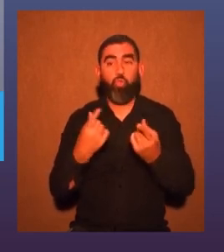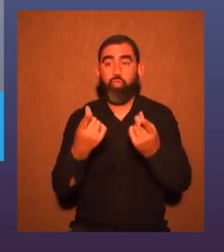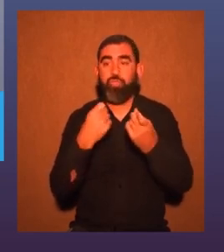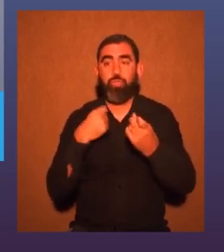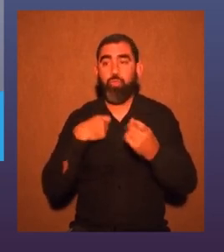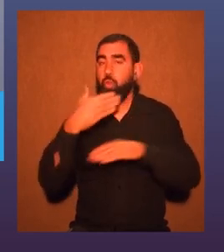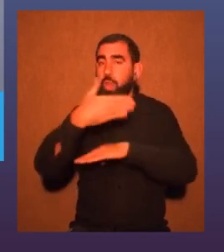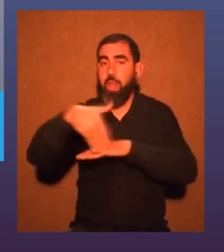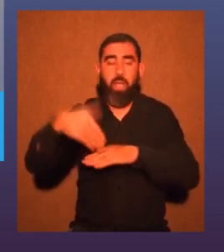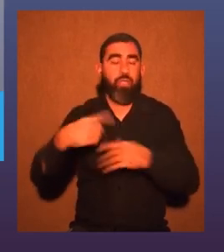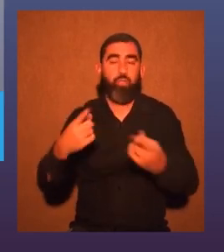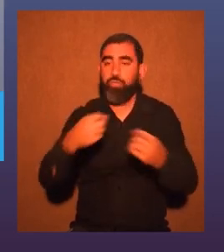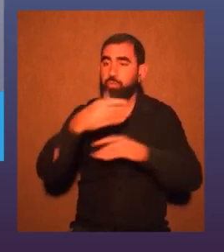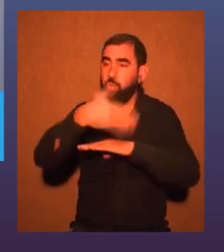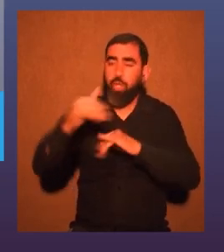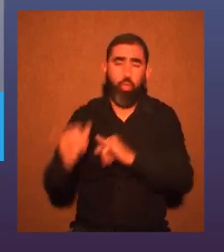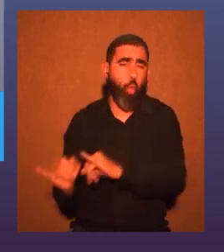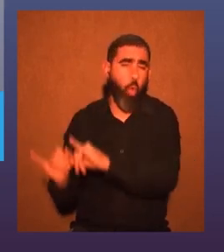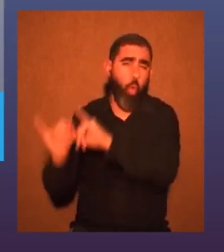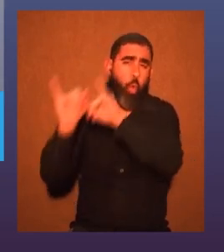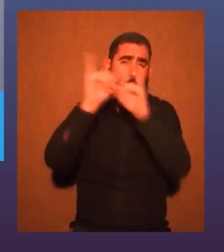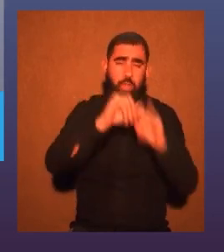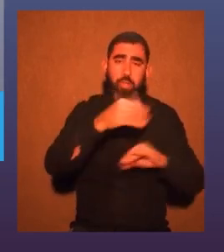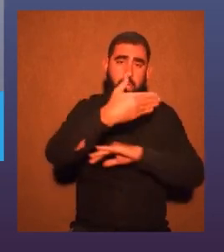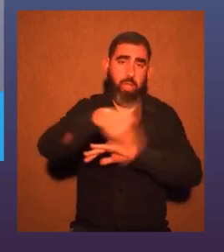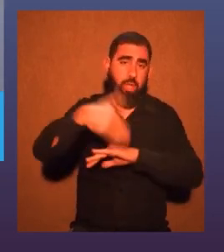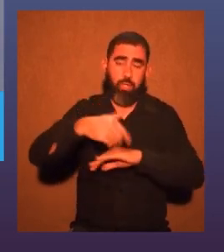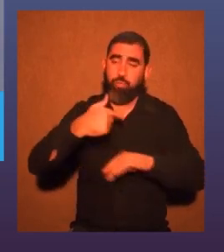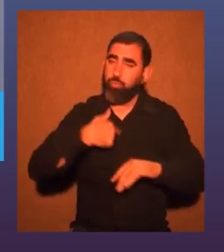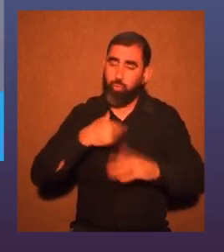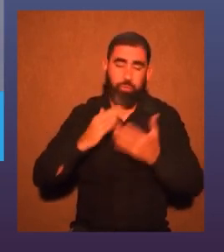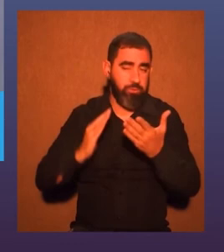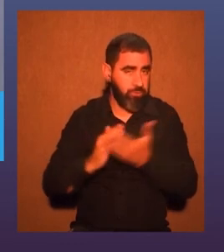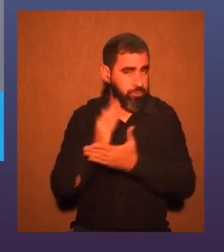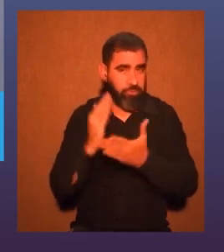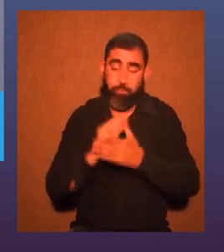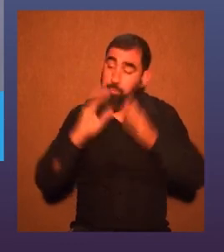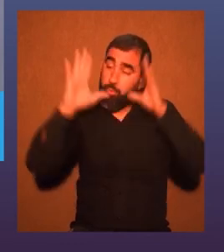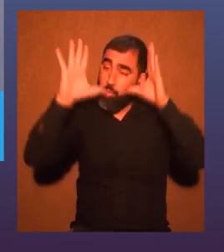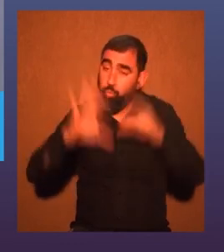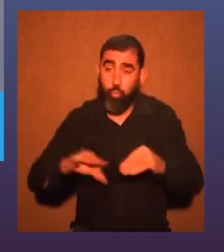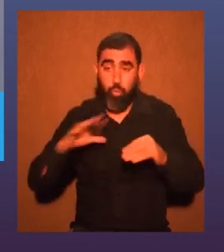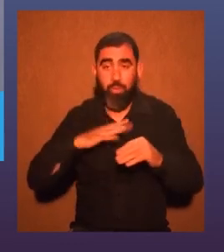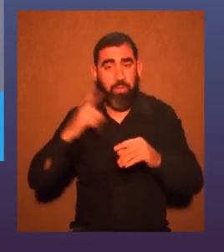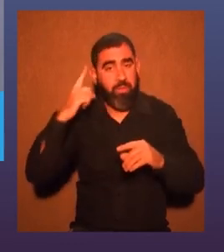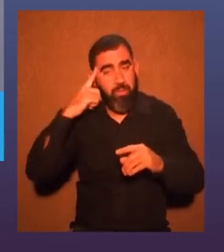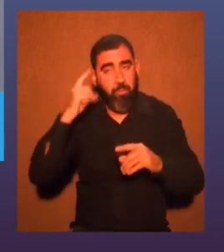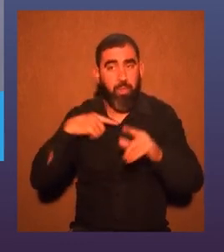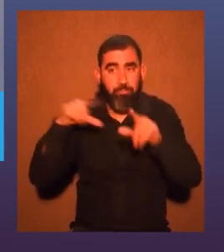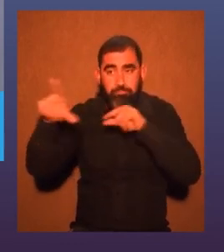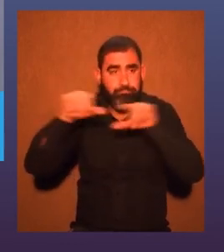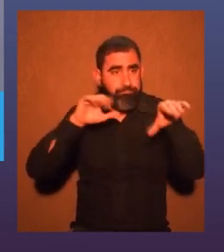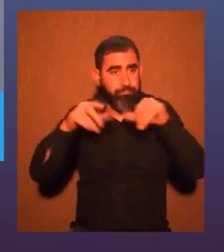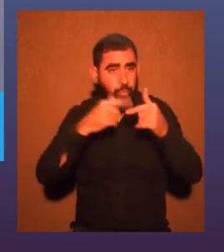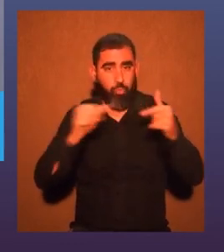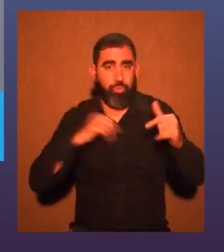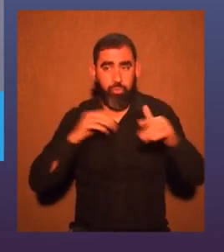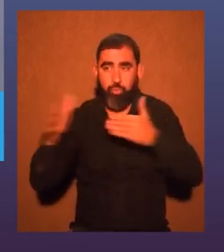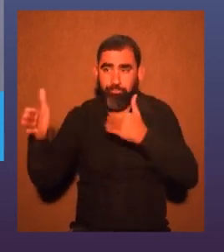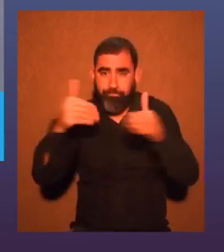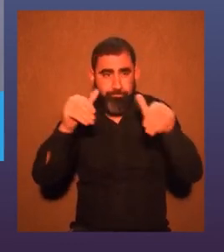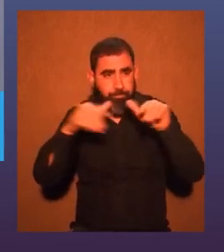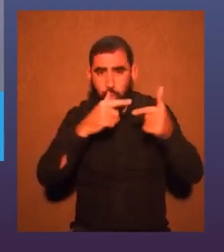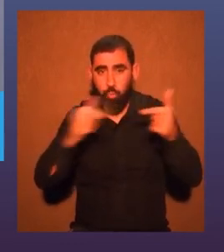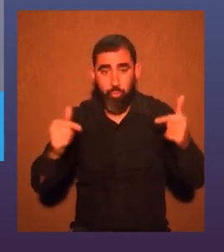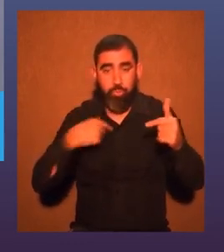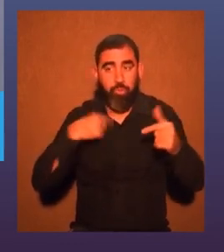calle, yo soy muy callejero, estoy todo el día en la calle, y todo forma parte de los insumos para esto, ¿no? O sea,